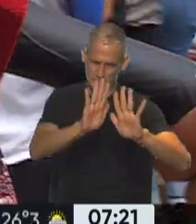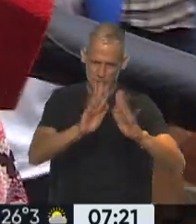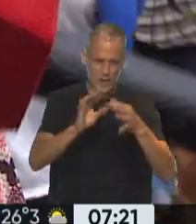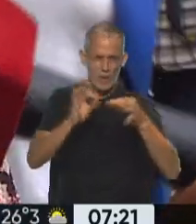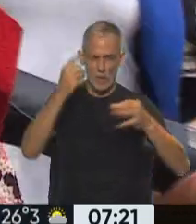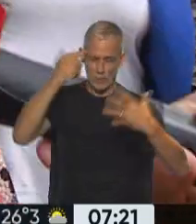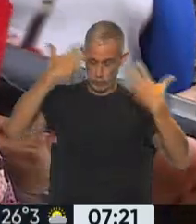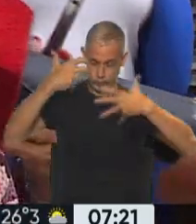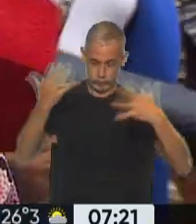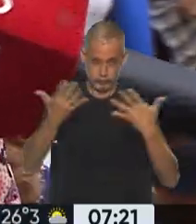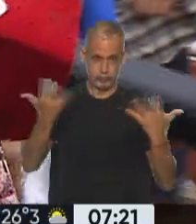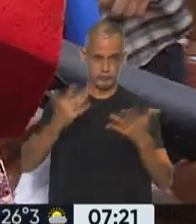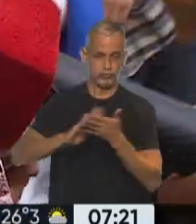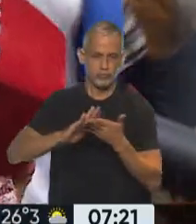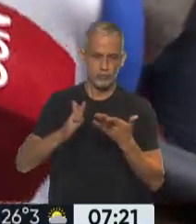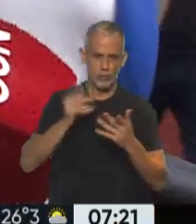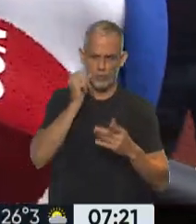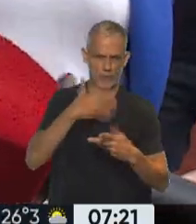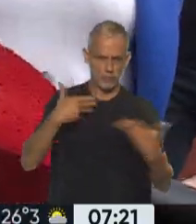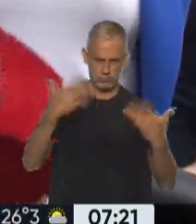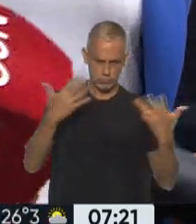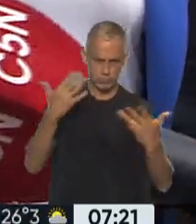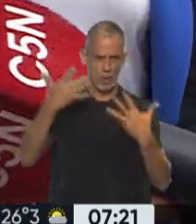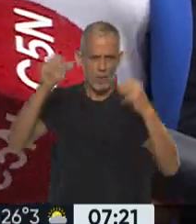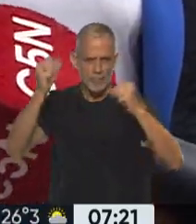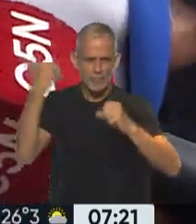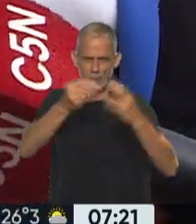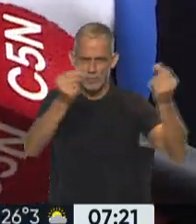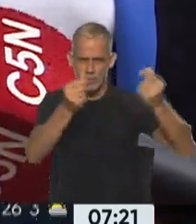ese aluvión que le llene la vida de quien